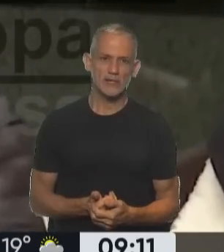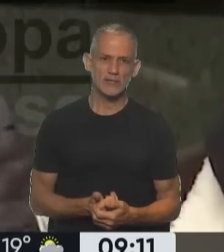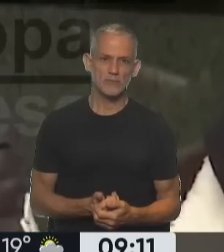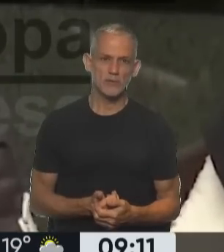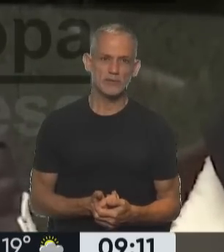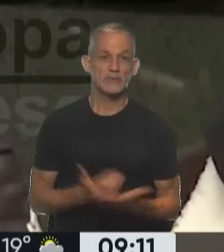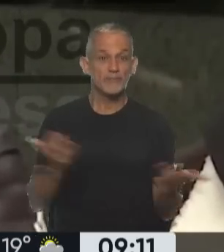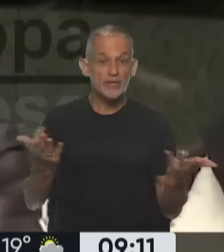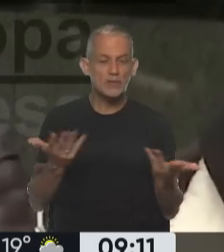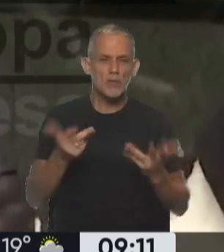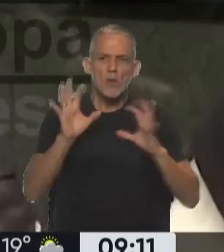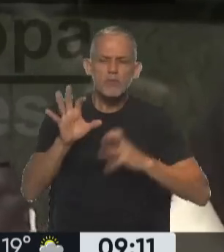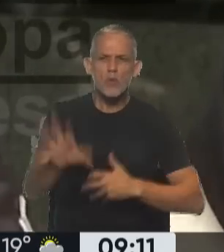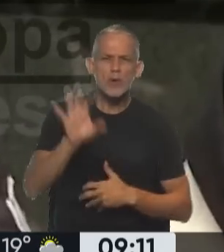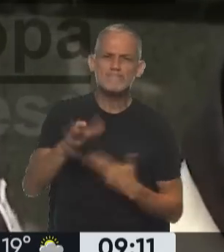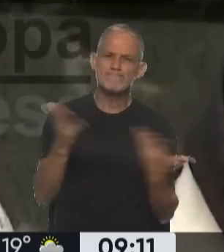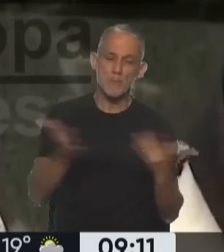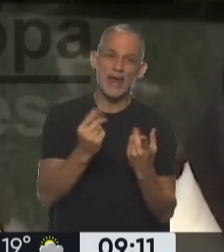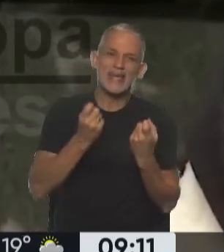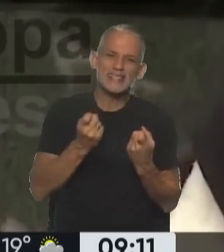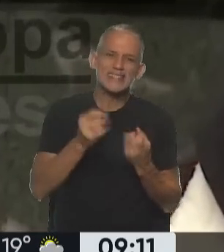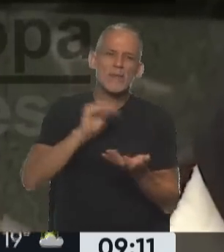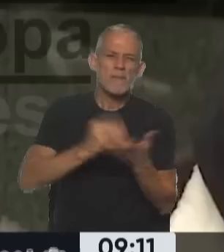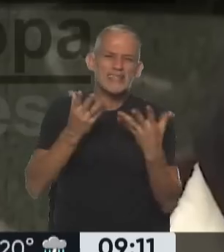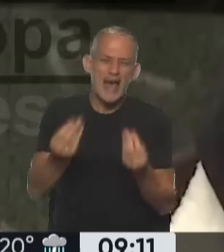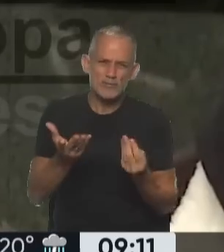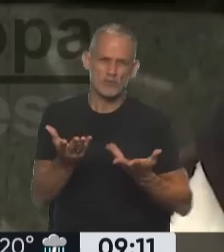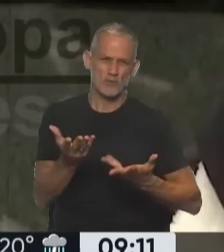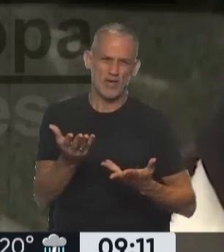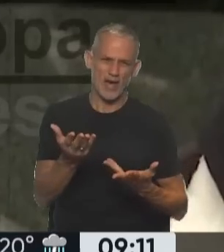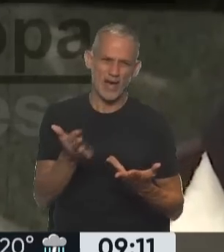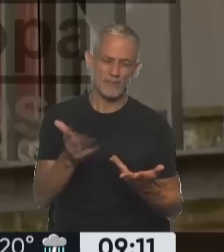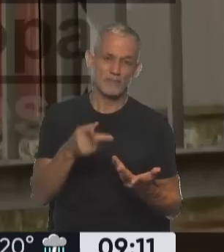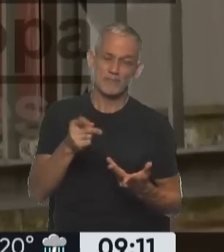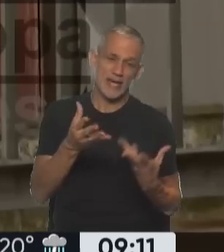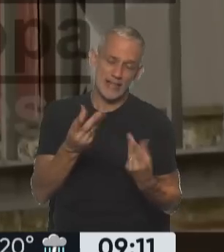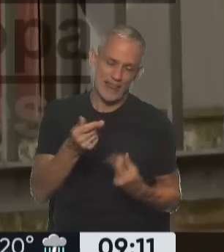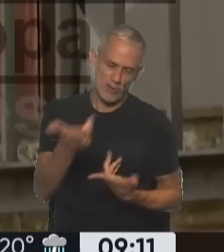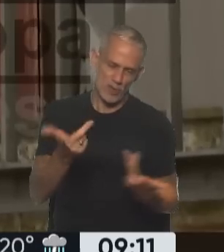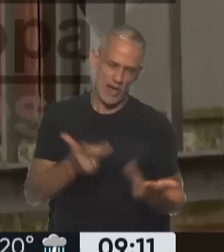De que necesitaban más ayuda realmente de lo que tenían.